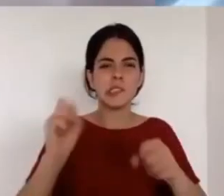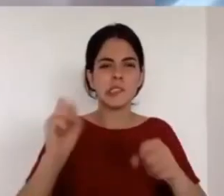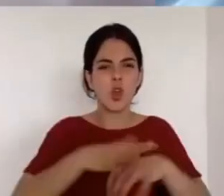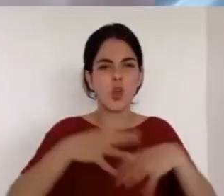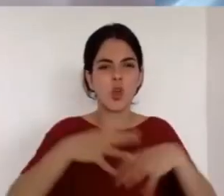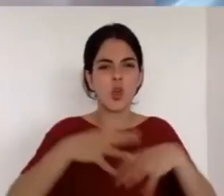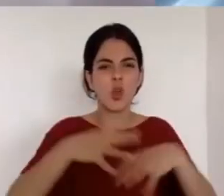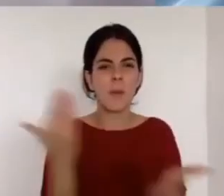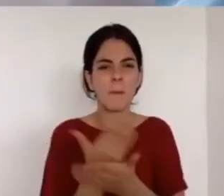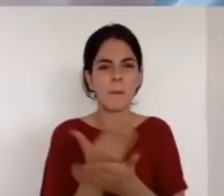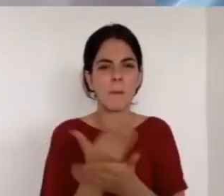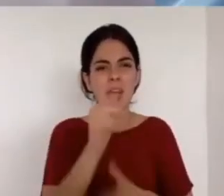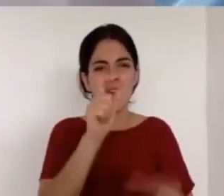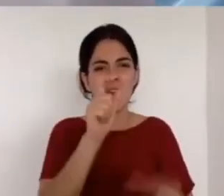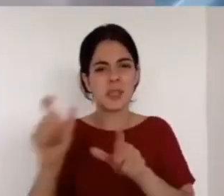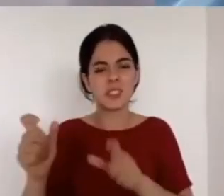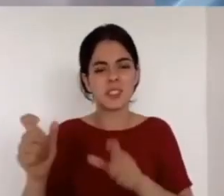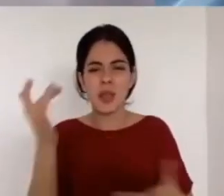en